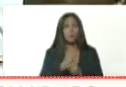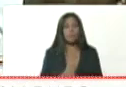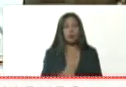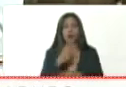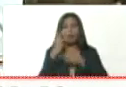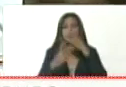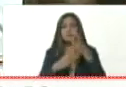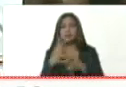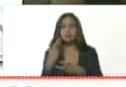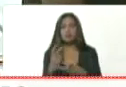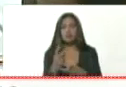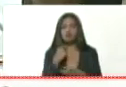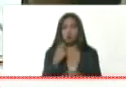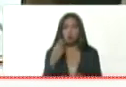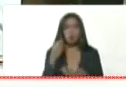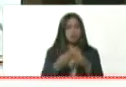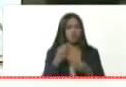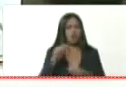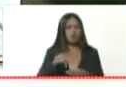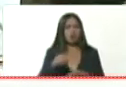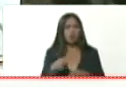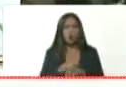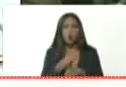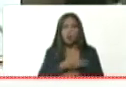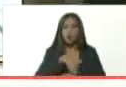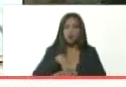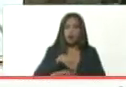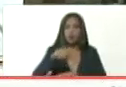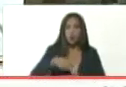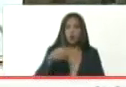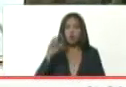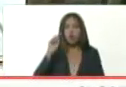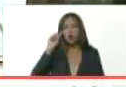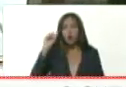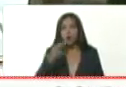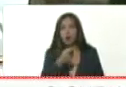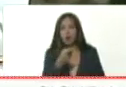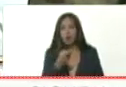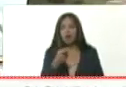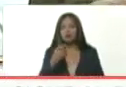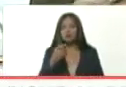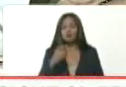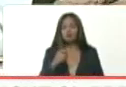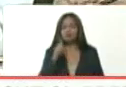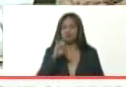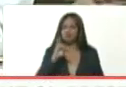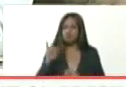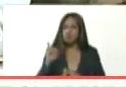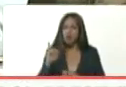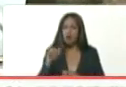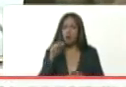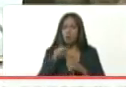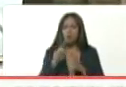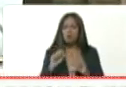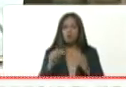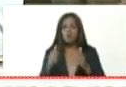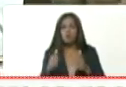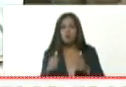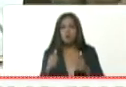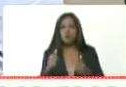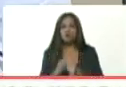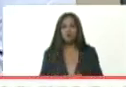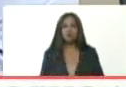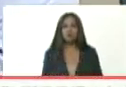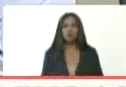visita de supervisión que estoy haciendo en este gobierno decayó y morena un punto de inflexión